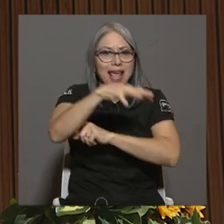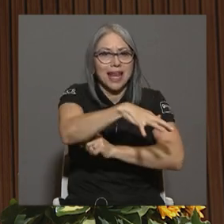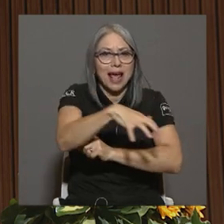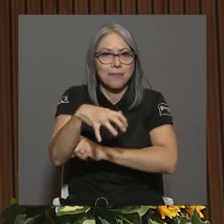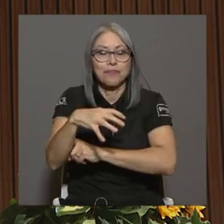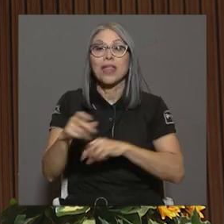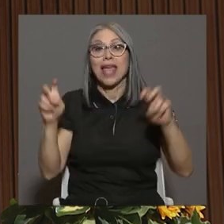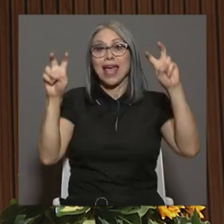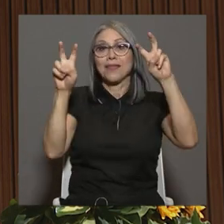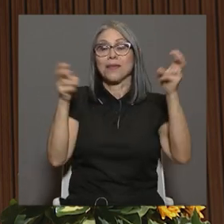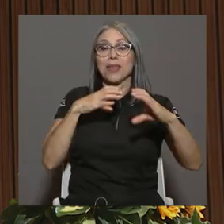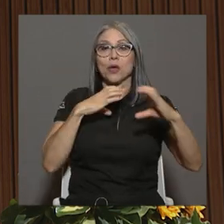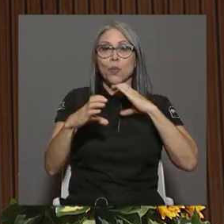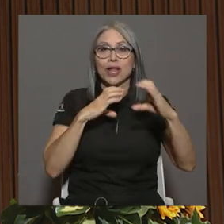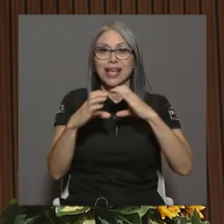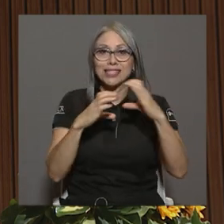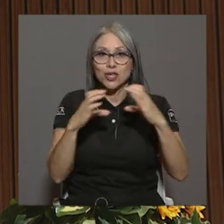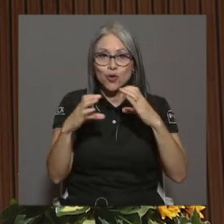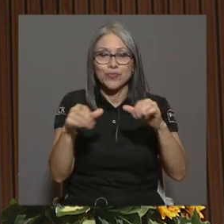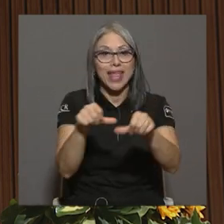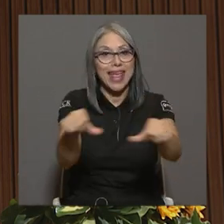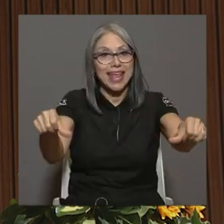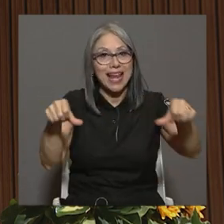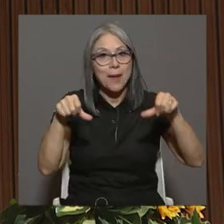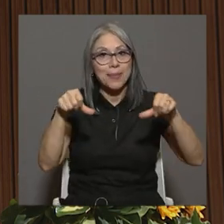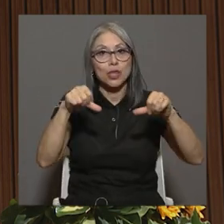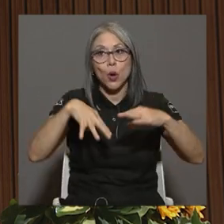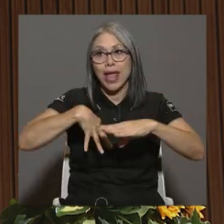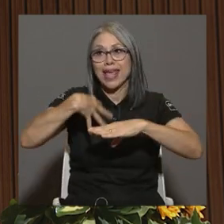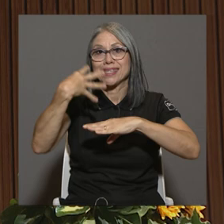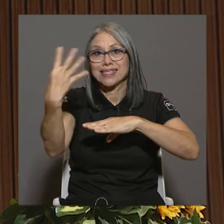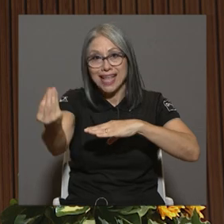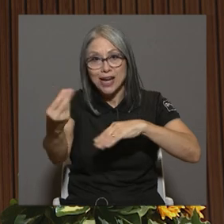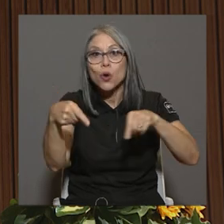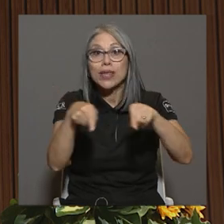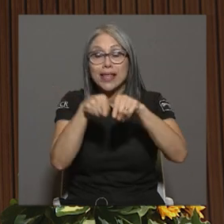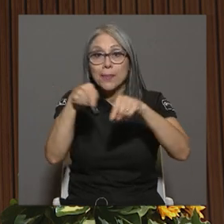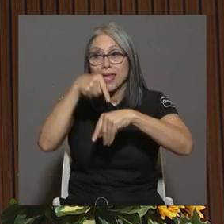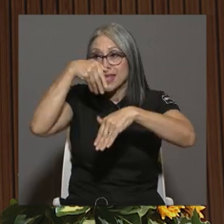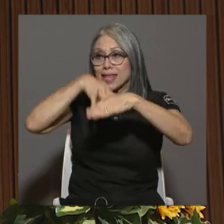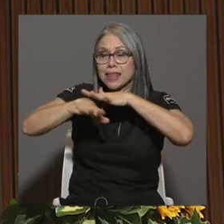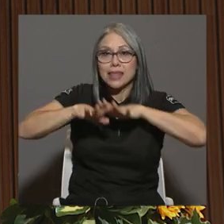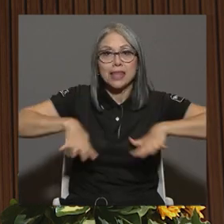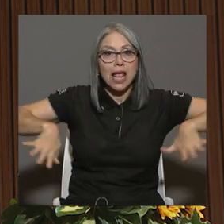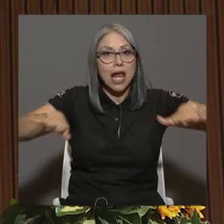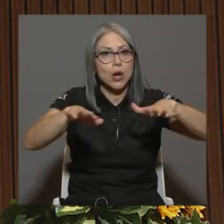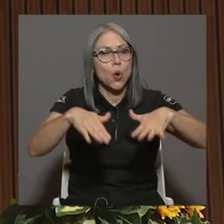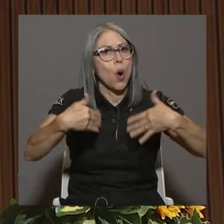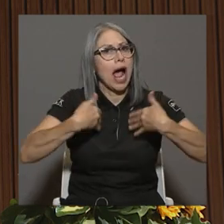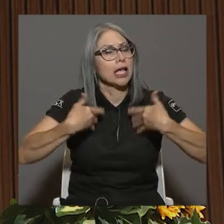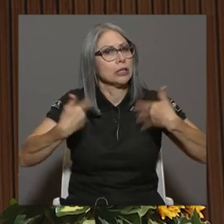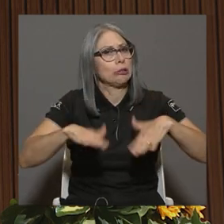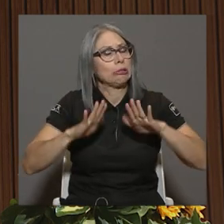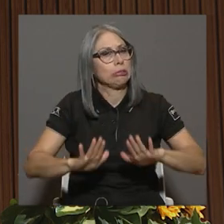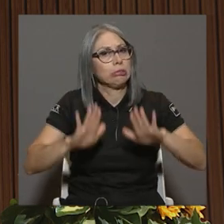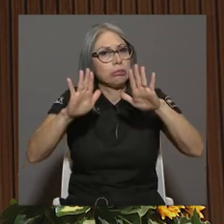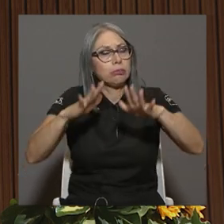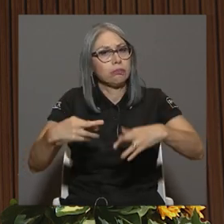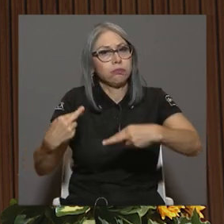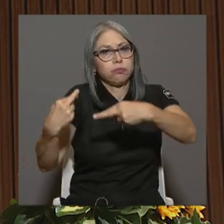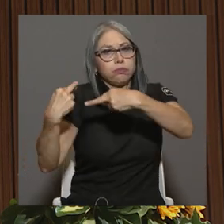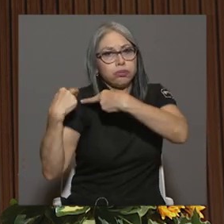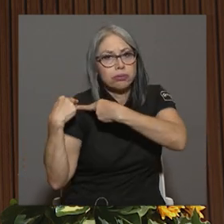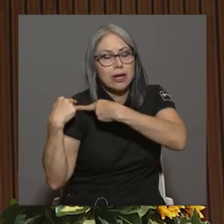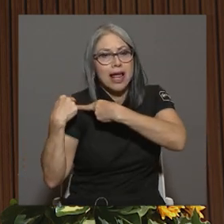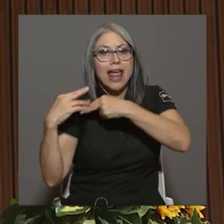de comunicación, tanto en el ámbito externo como en el interno, existe una gran responsabilidad en relación